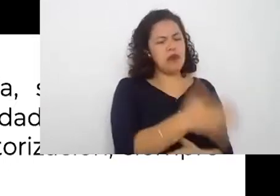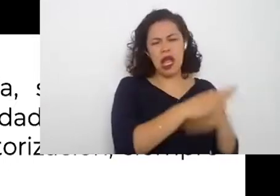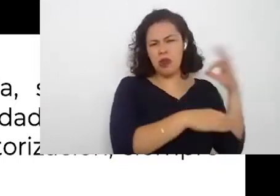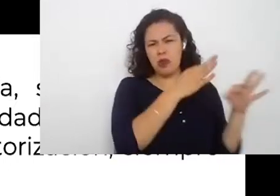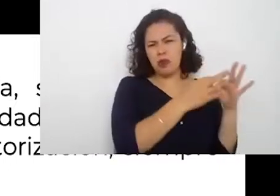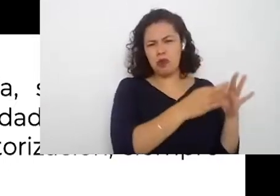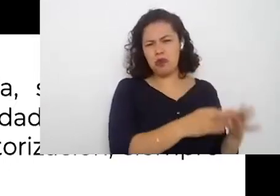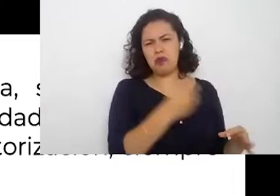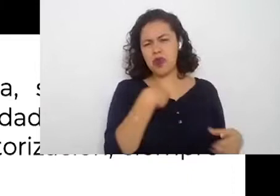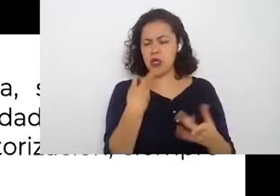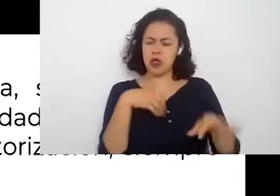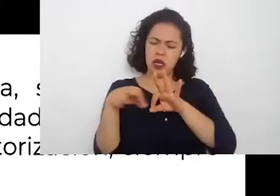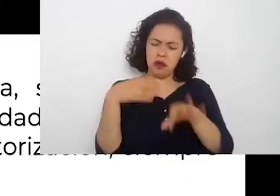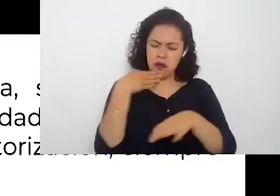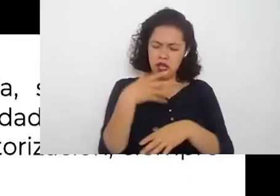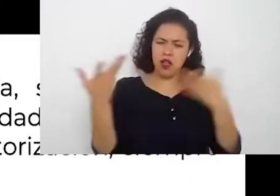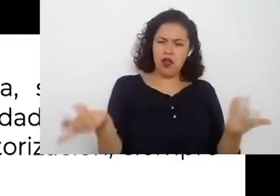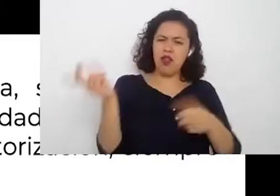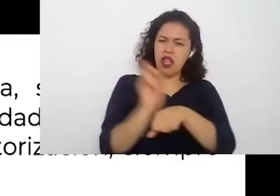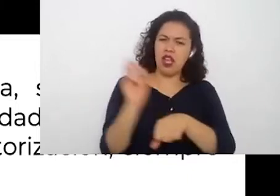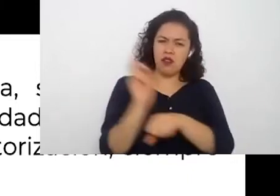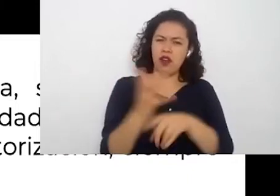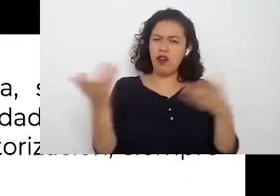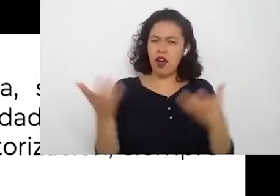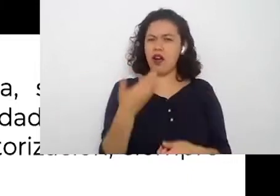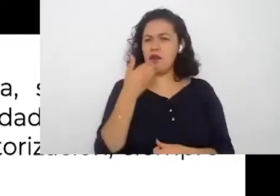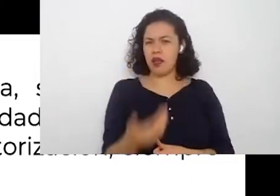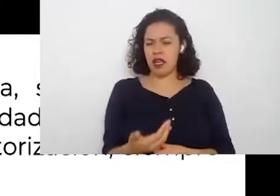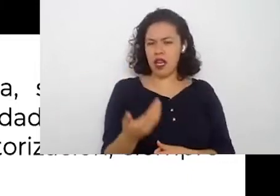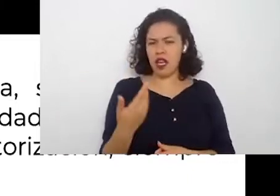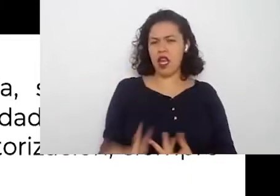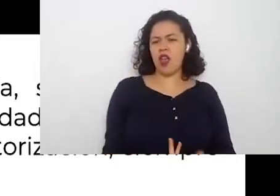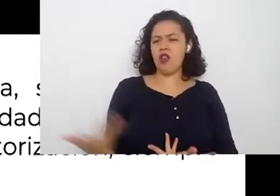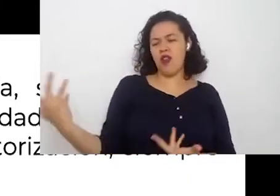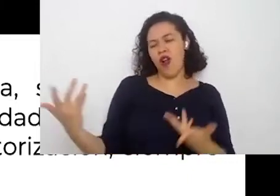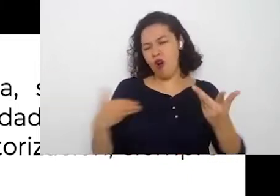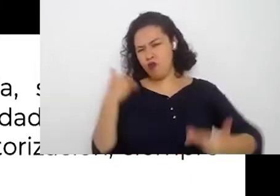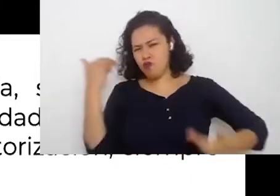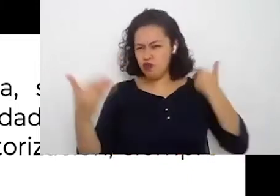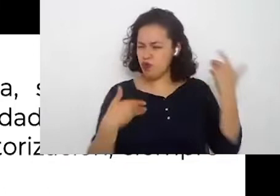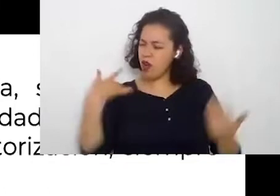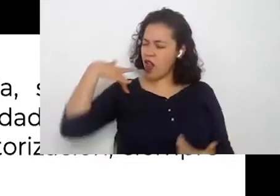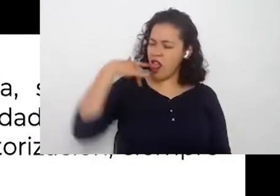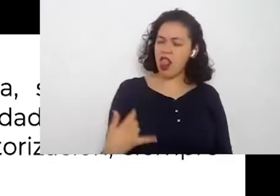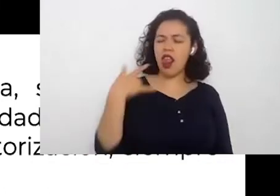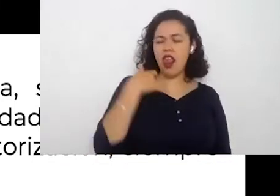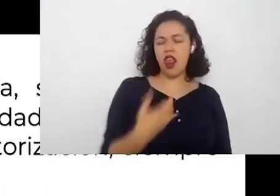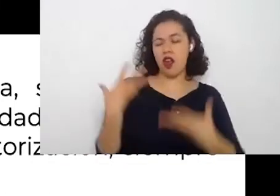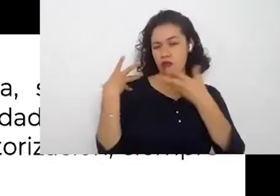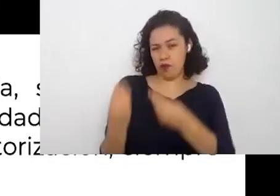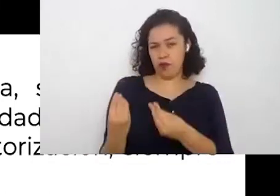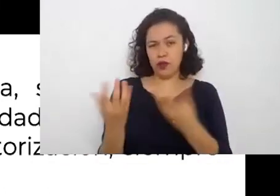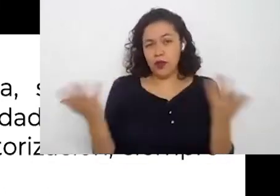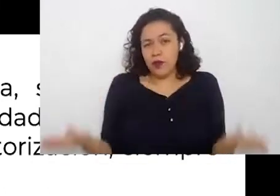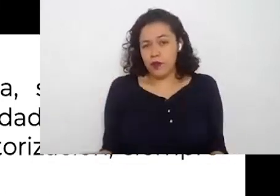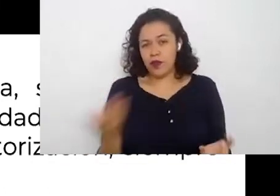hago mi operación, la hago todos los días con muchísimas ganas y con un entusiasmo, ¿verdad? Así es que